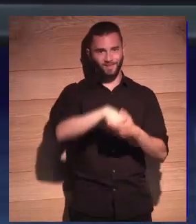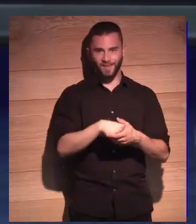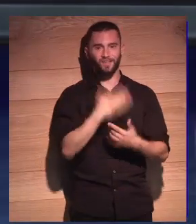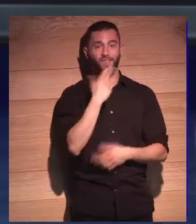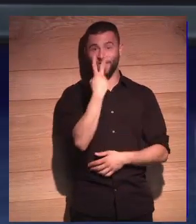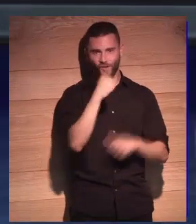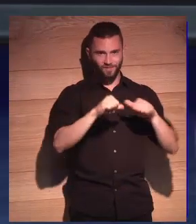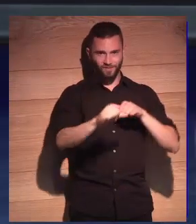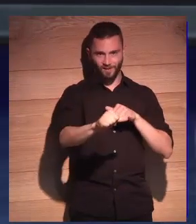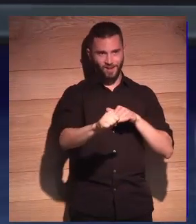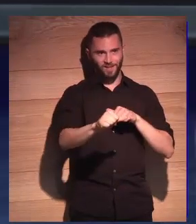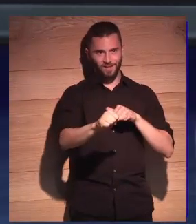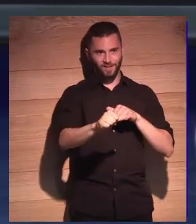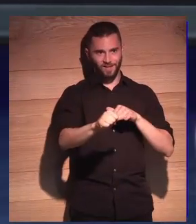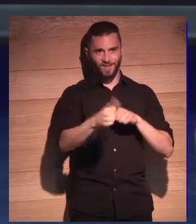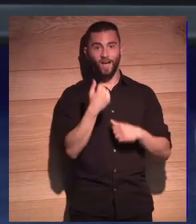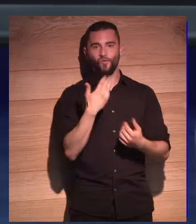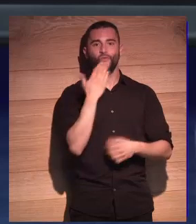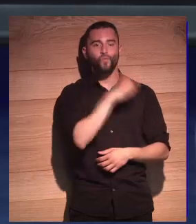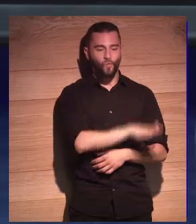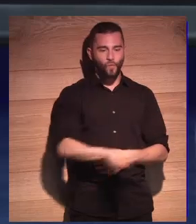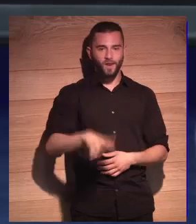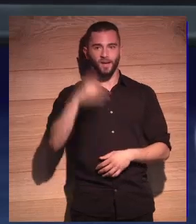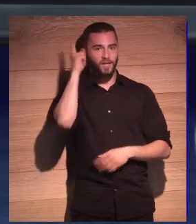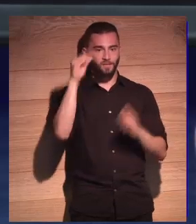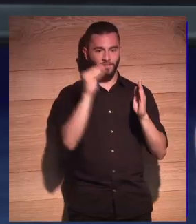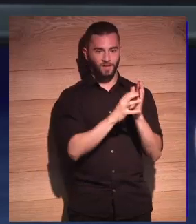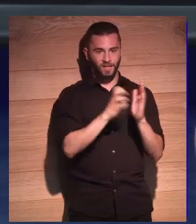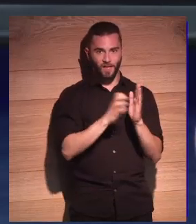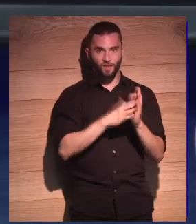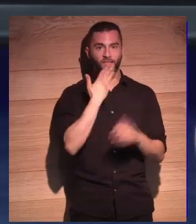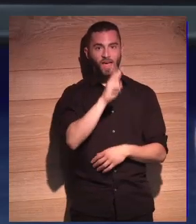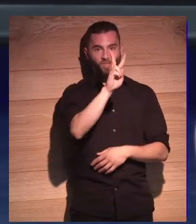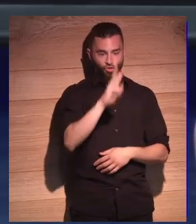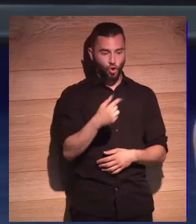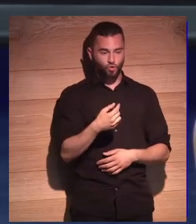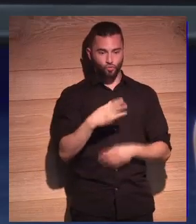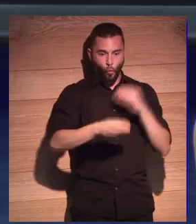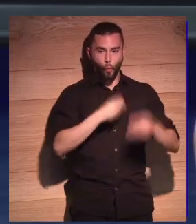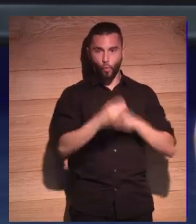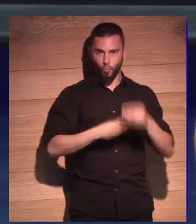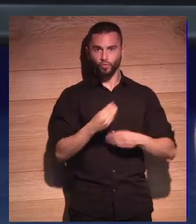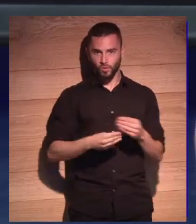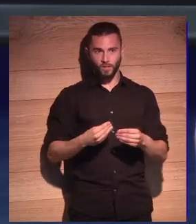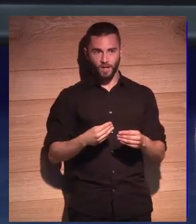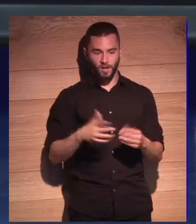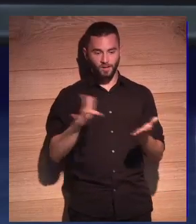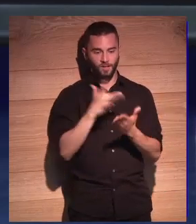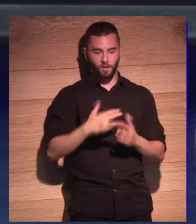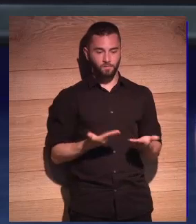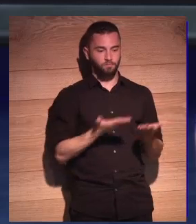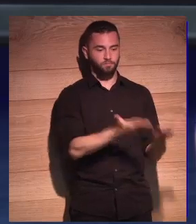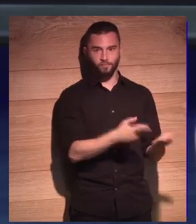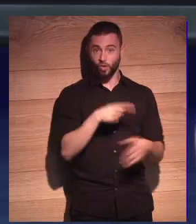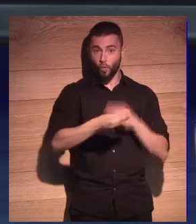que hay en guarderías que utilizan nuestra aplicación con 2 años y nos quedamos sorprendidos que les entregan la tablet y están utilizándolo.